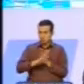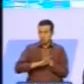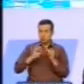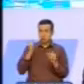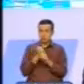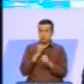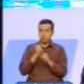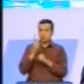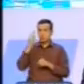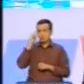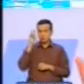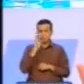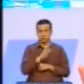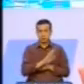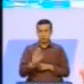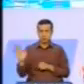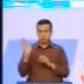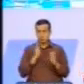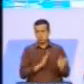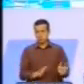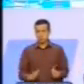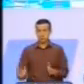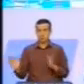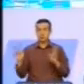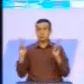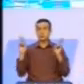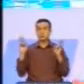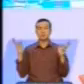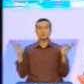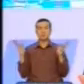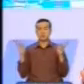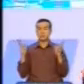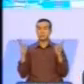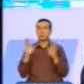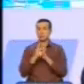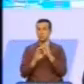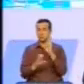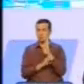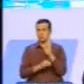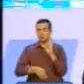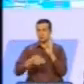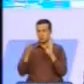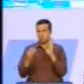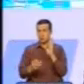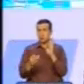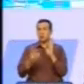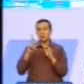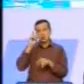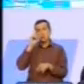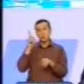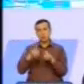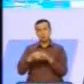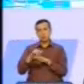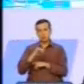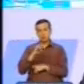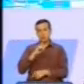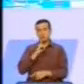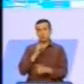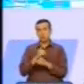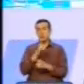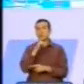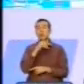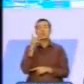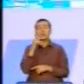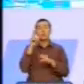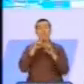trabajo con los gobiernos locales se ha ordenado en el marco de la Constitución, pero estoy de acuerdo con usted que son los